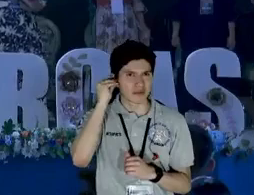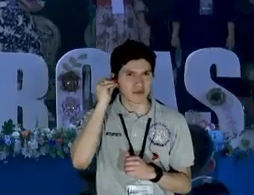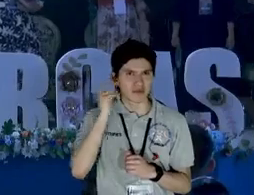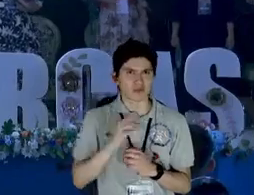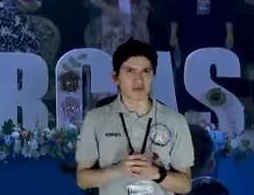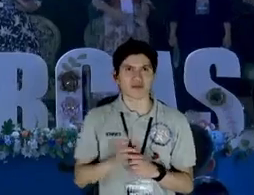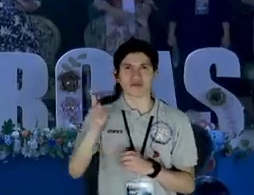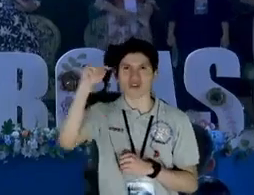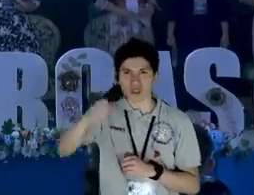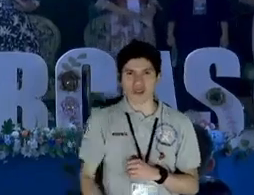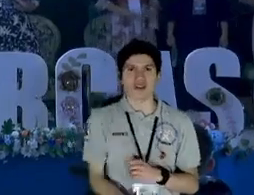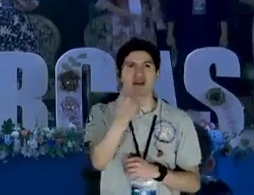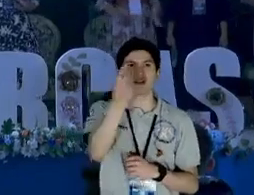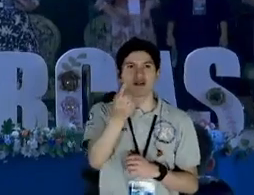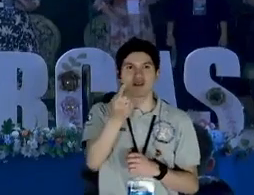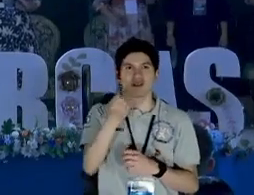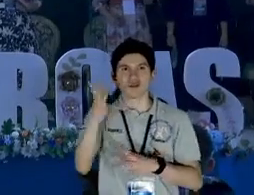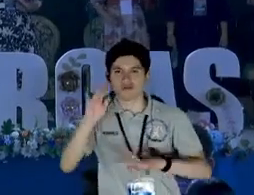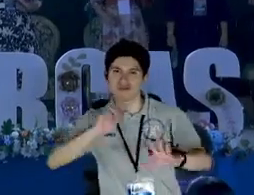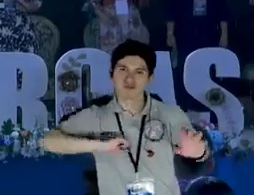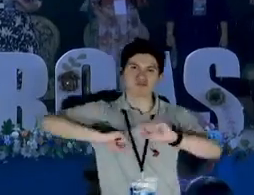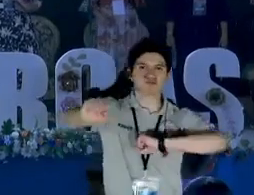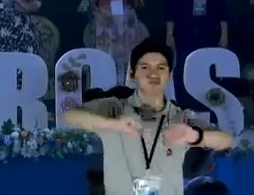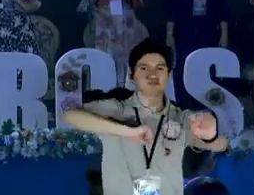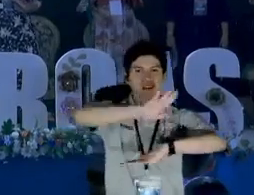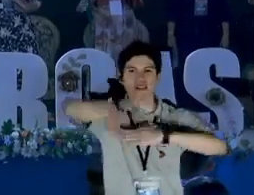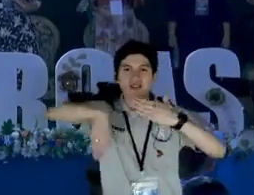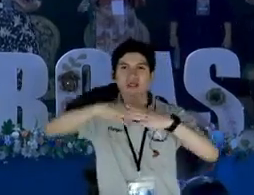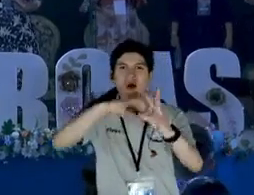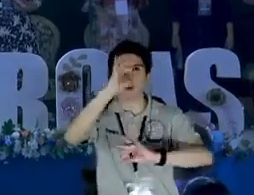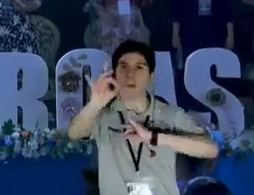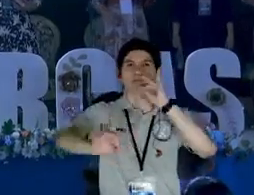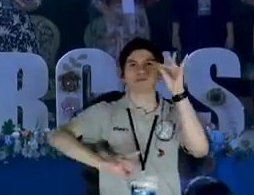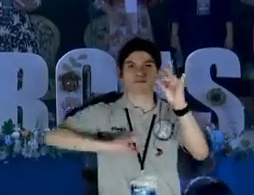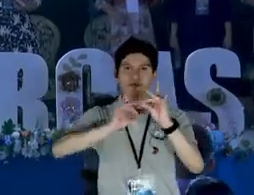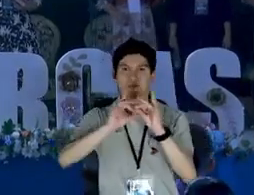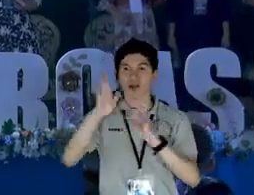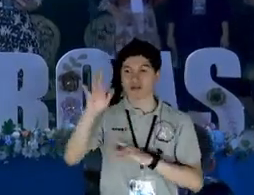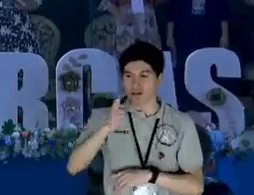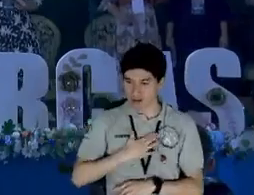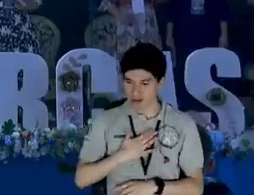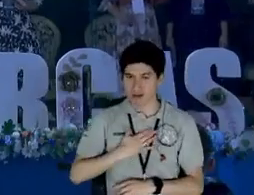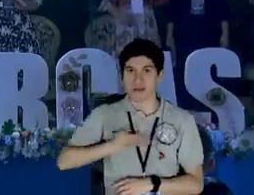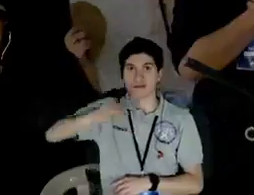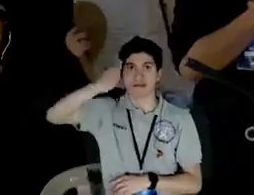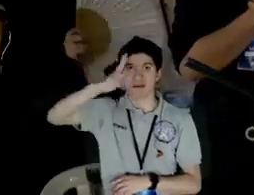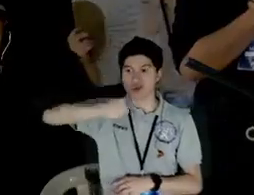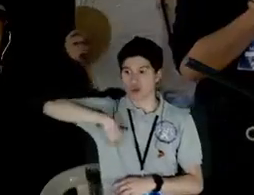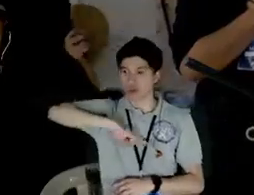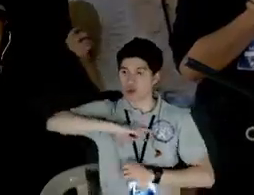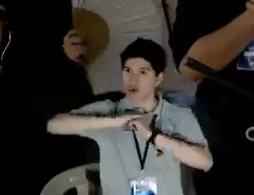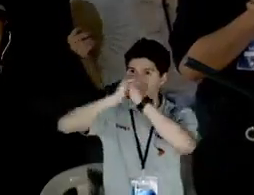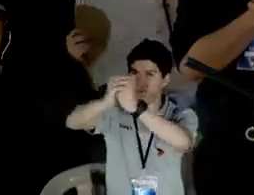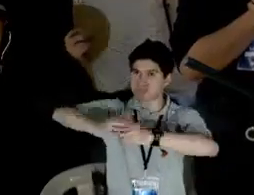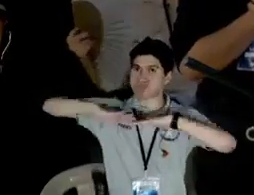que haces todo perfecto. A ti, mi Dios, esta iglesia adora y